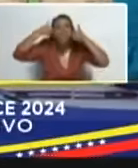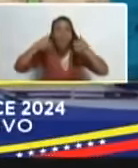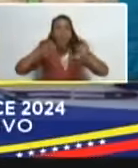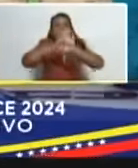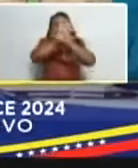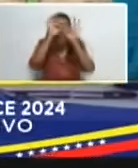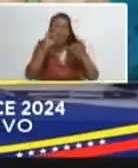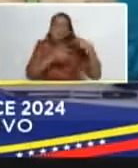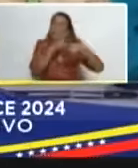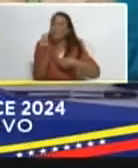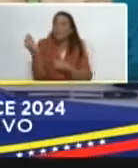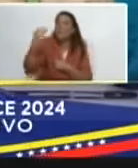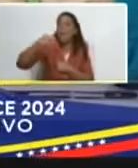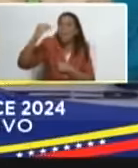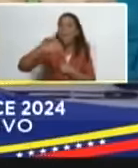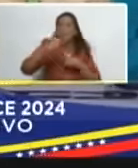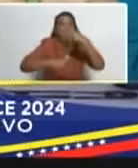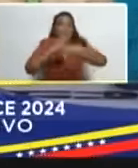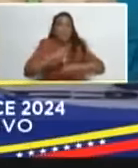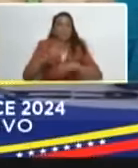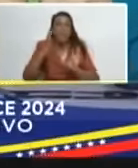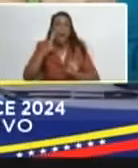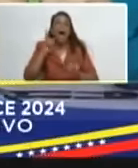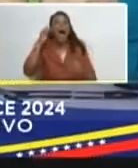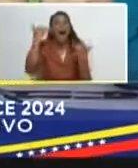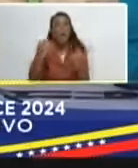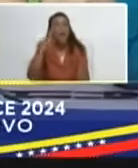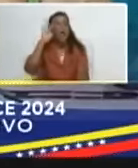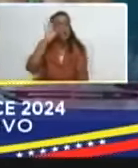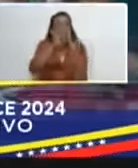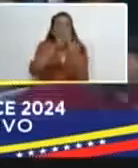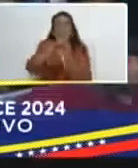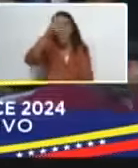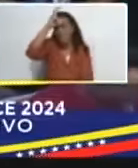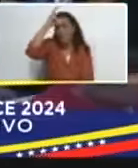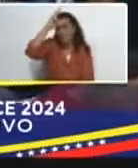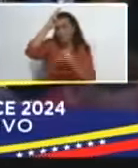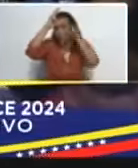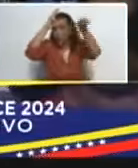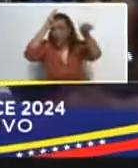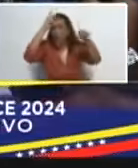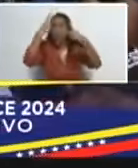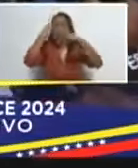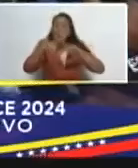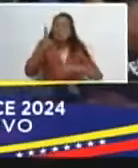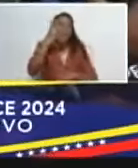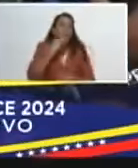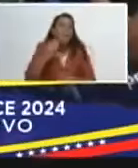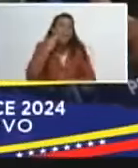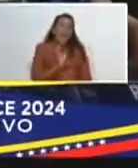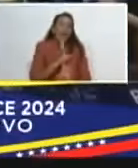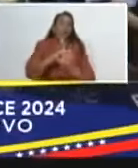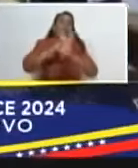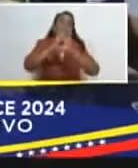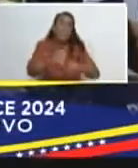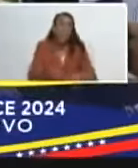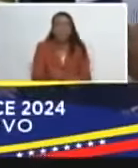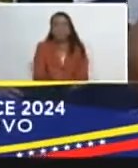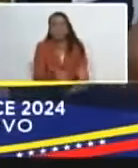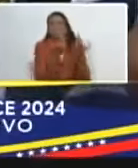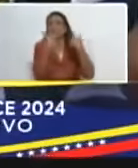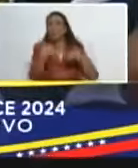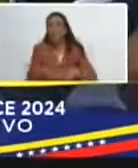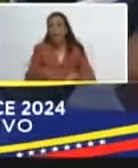para producir. Y nos vamos de inmediato al Estado Falcón para ver otras experiencias. Allá